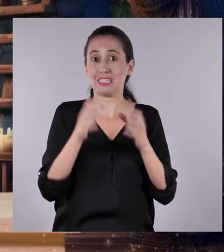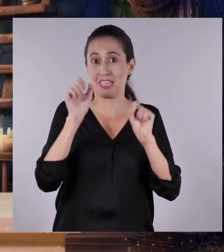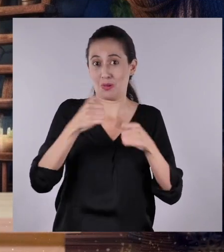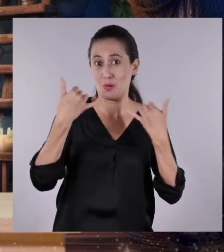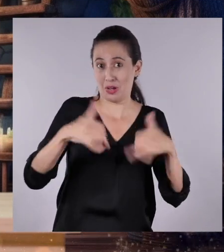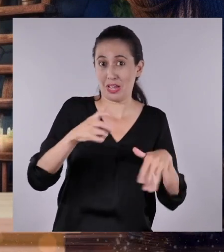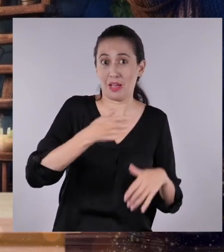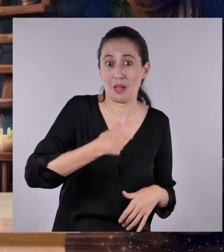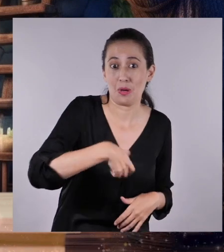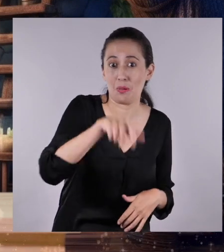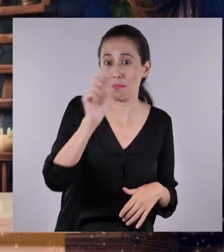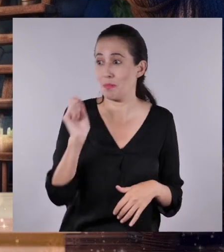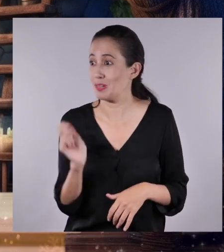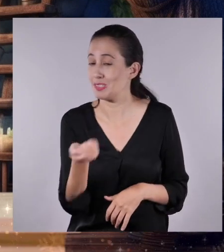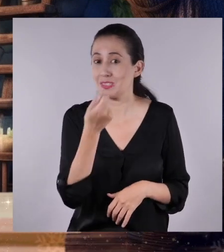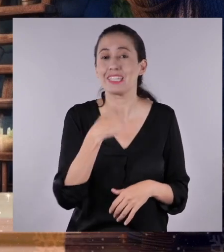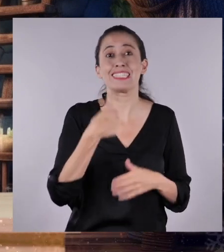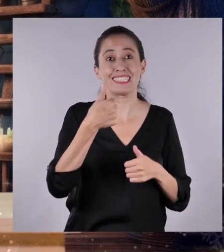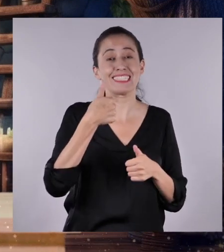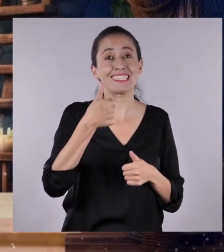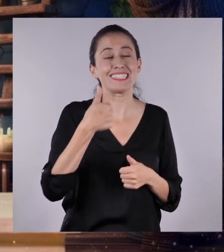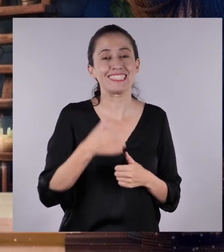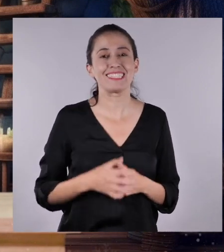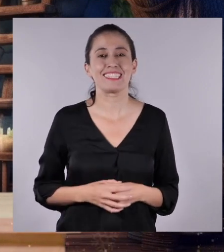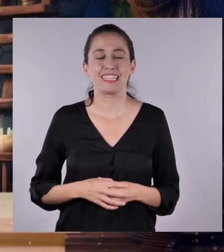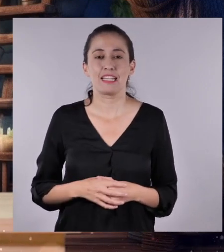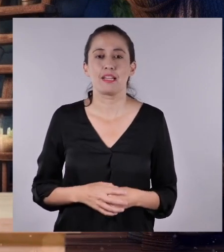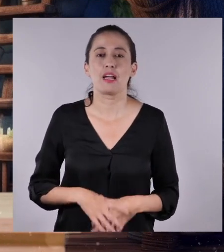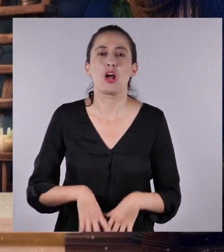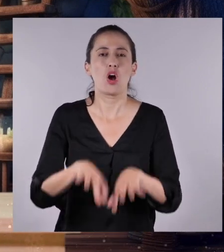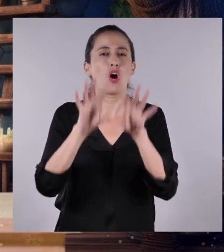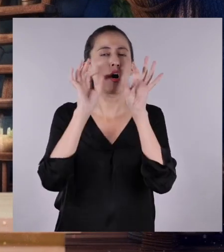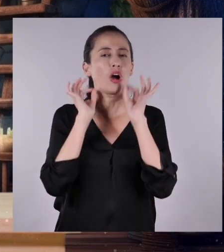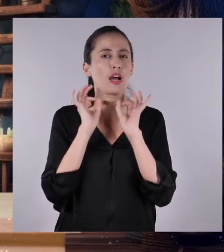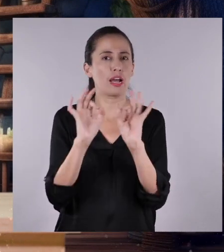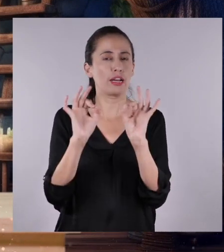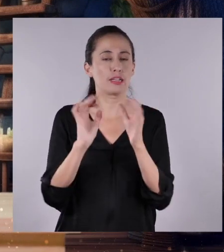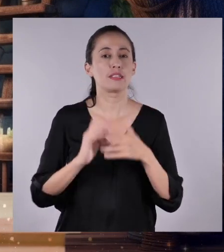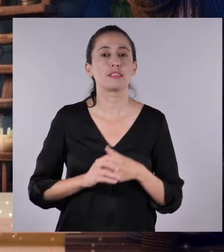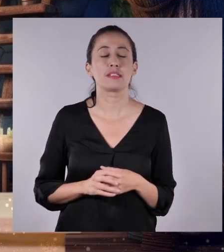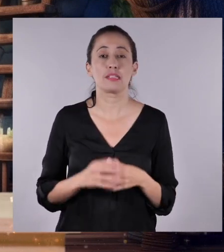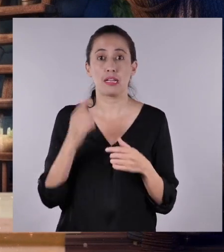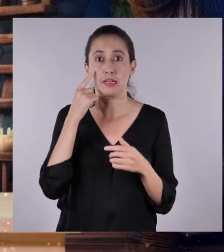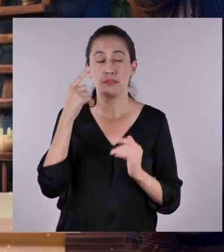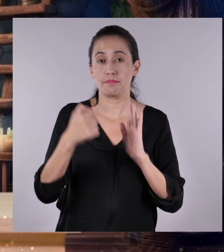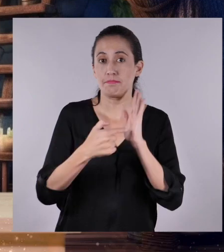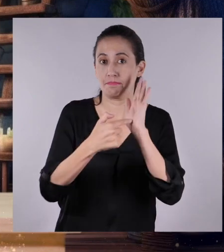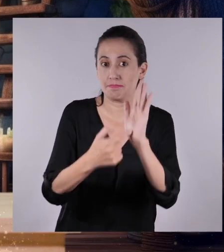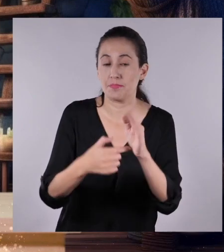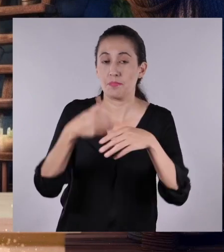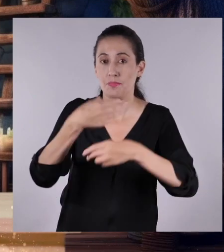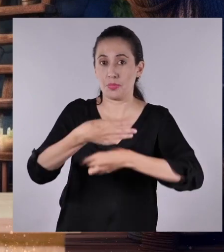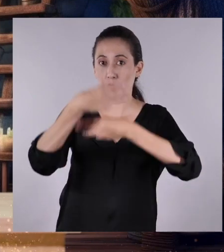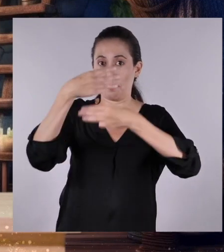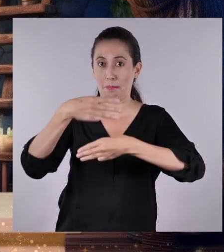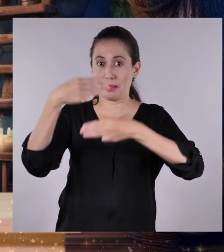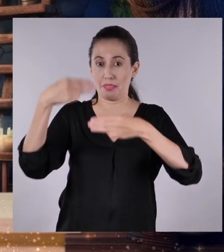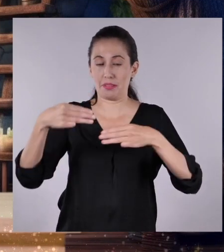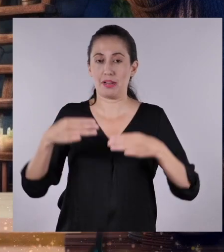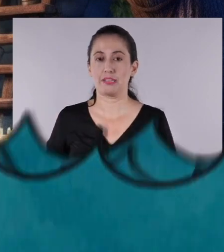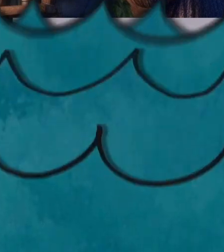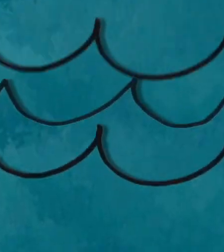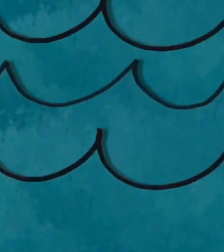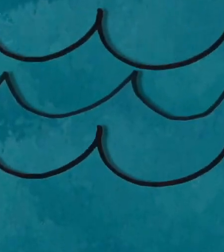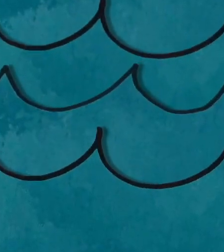intentar jugar tenis. ¿En serio? Ajá. Por favor, suena muy divertido. Está bien, vamos a necesitar los siguientes materiales.